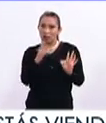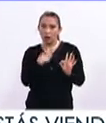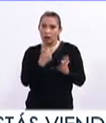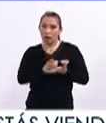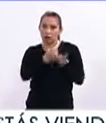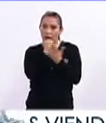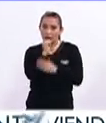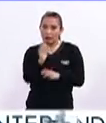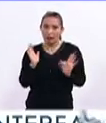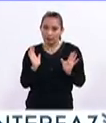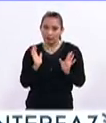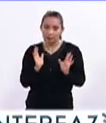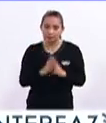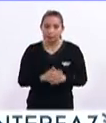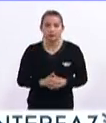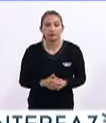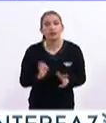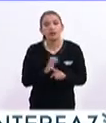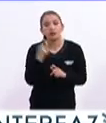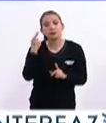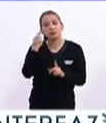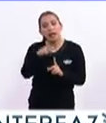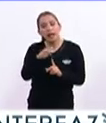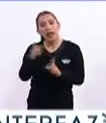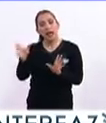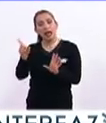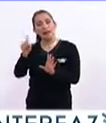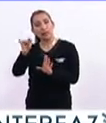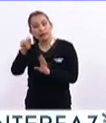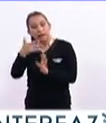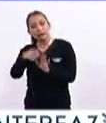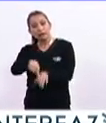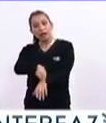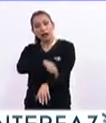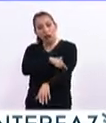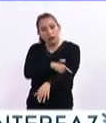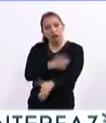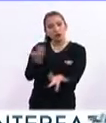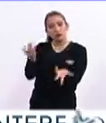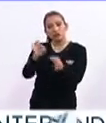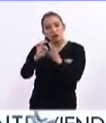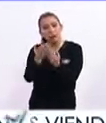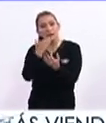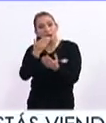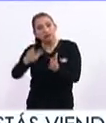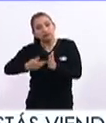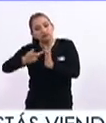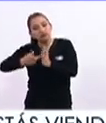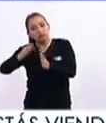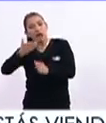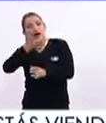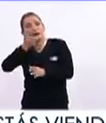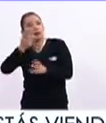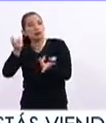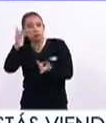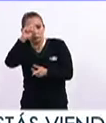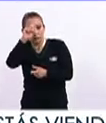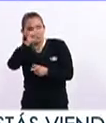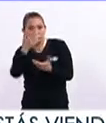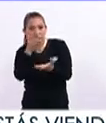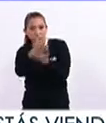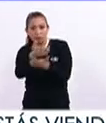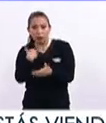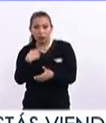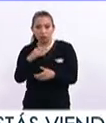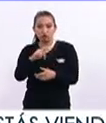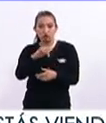me van a dar un buen resultado. Y para llegar a esa dieta prolongada o esa estrategia más bien de cambios de hábitos, siempre recomendable, por supuesto, asistir